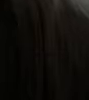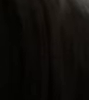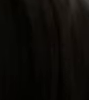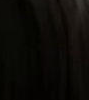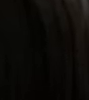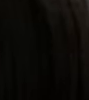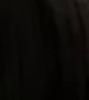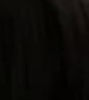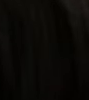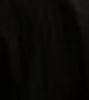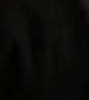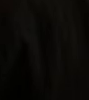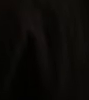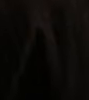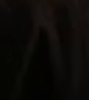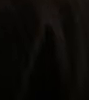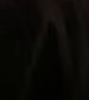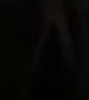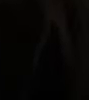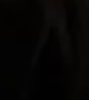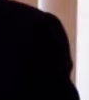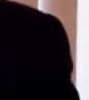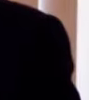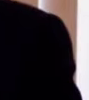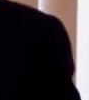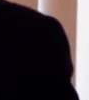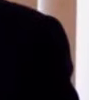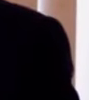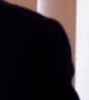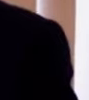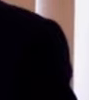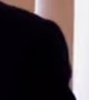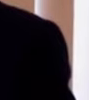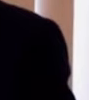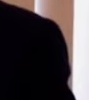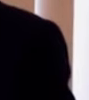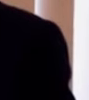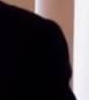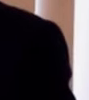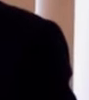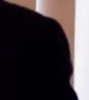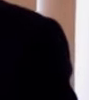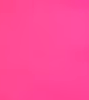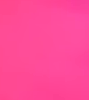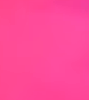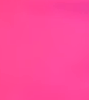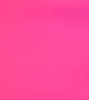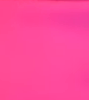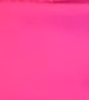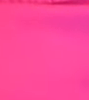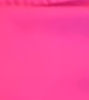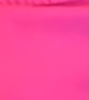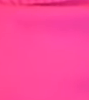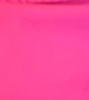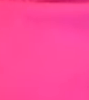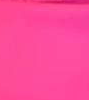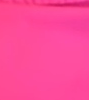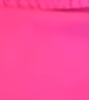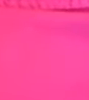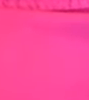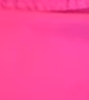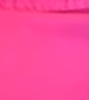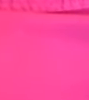acto inaugural, a cargo del coordinador del Sistema Estatal de Promoción del Empleo y Desarrollo Comunitario, Manuel Camacho Higareda, resaltó que la capacitación genera